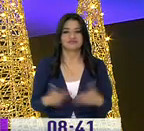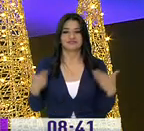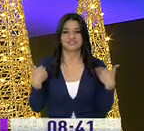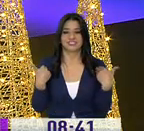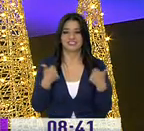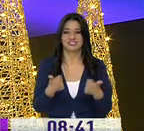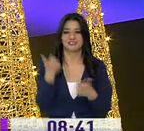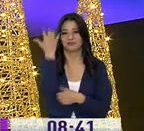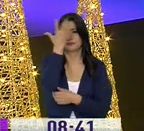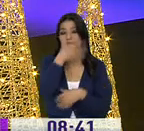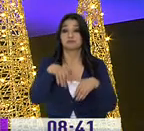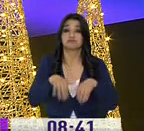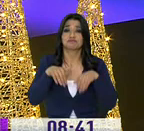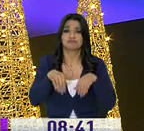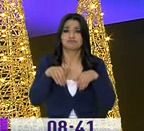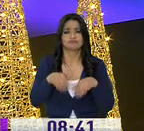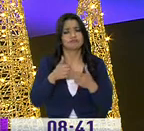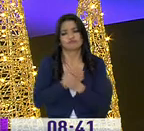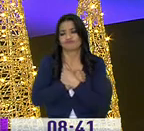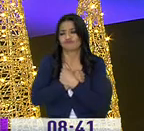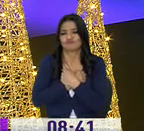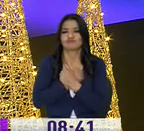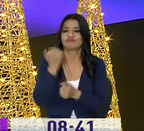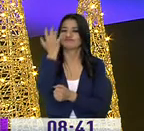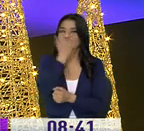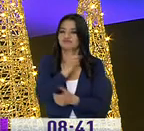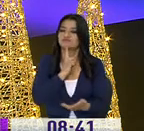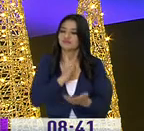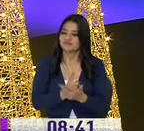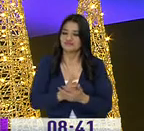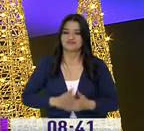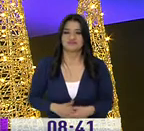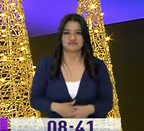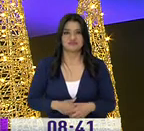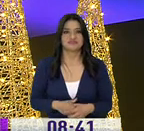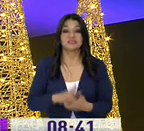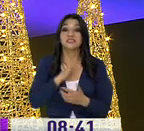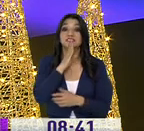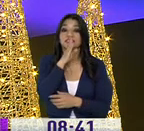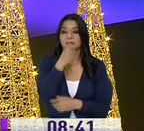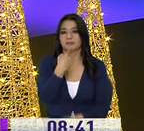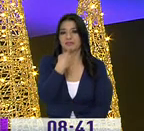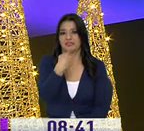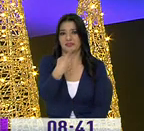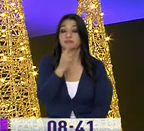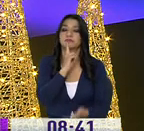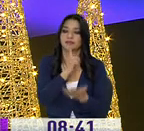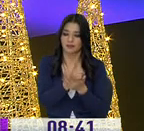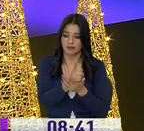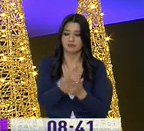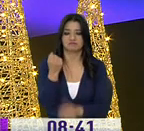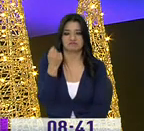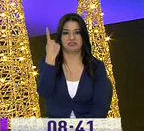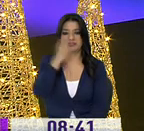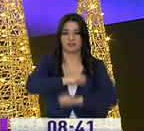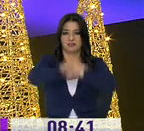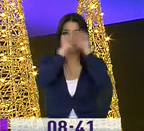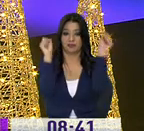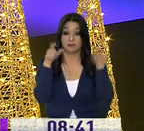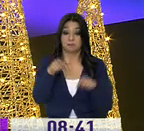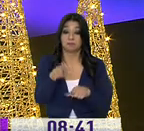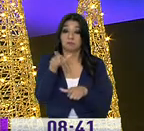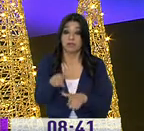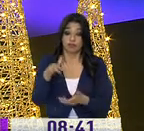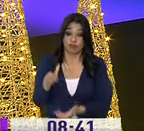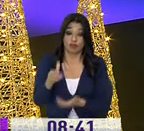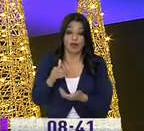así maravillosos. Los peludos nos dan unos amores realmente increíbles, siempre dicen, y eso hemos comprobado, ¿no? Pues nada